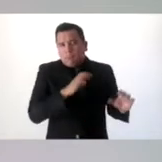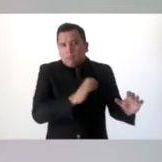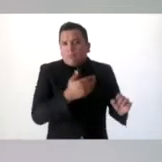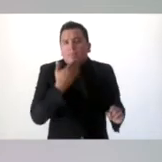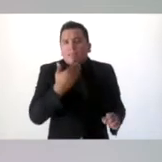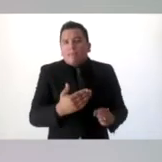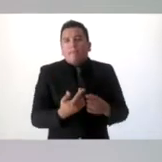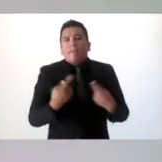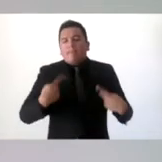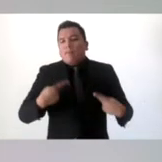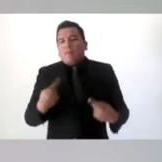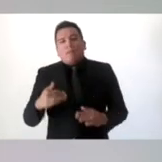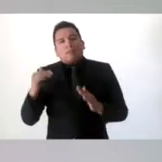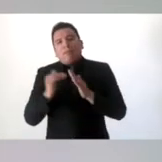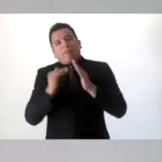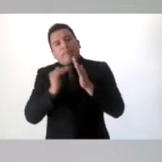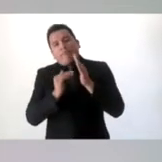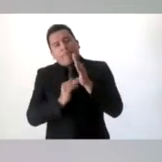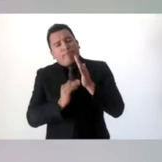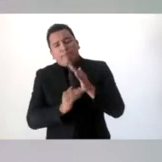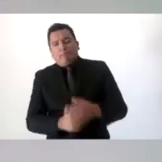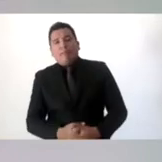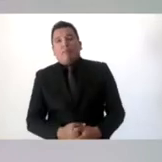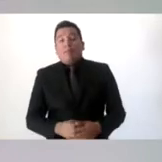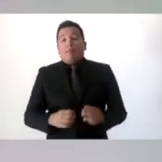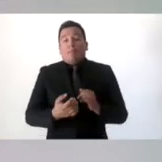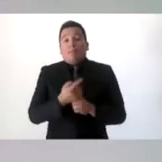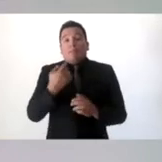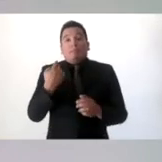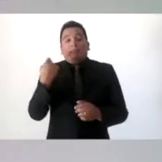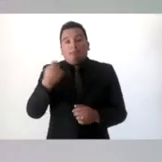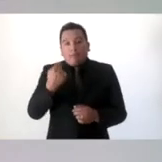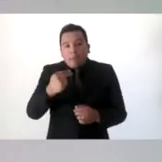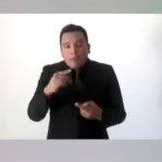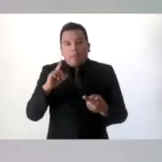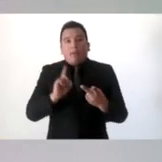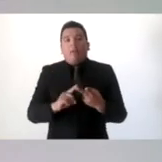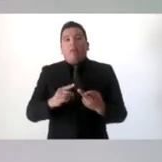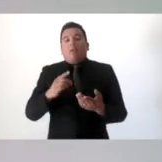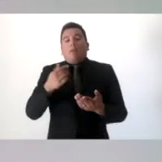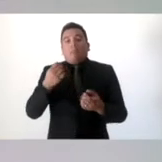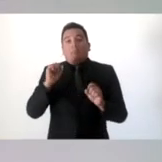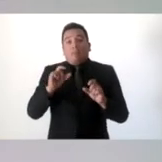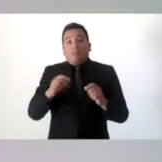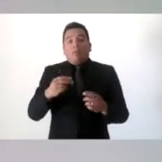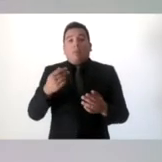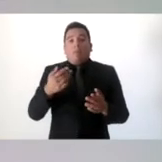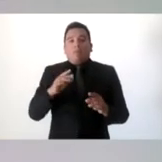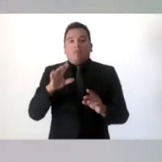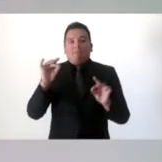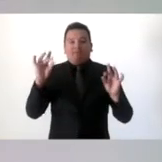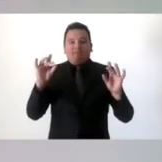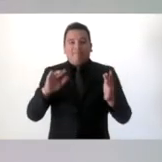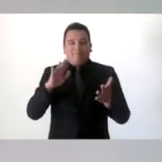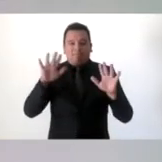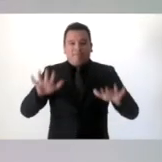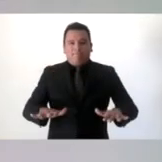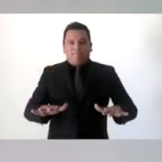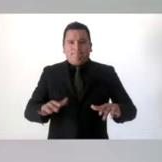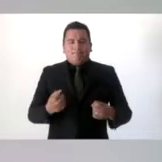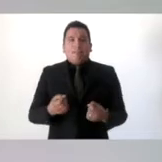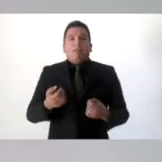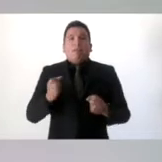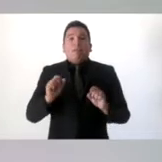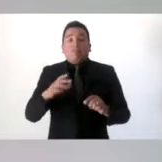a sacar su credencial de elector entregando no solo los datos, sino huellas, fotografía. Y creo que eso tendría que darle la certeza a los ciudadanos del excelente manejo